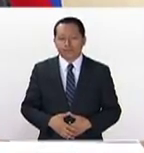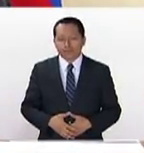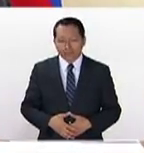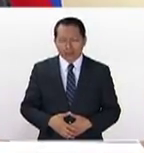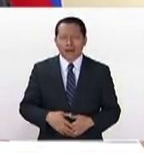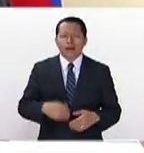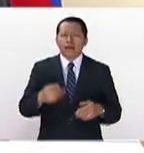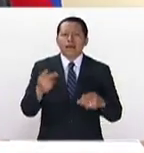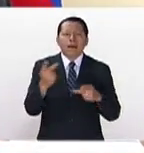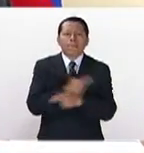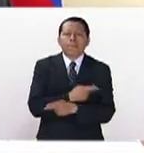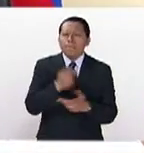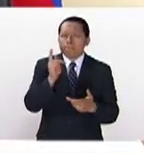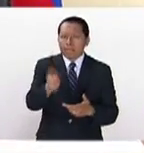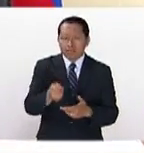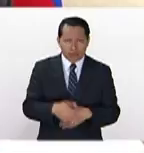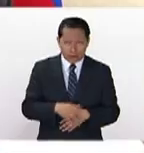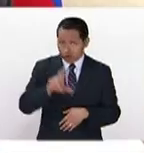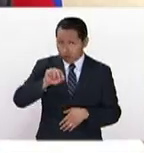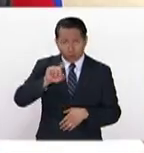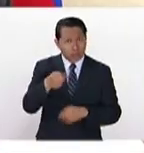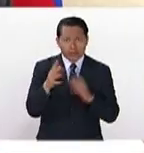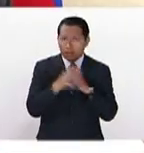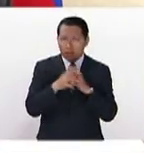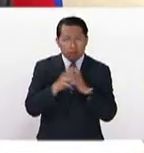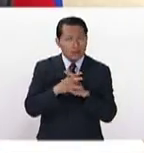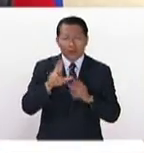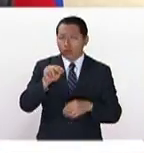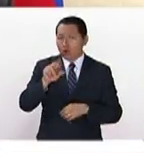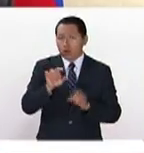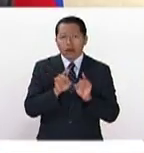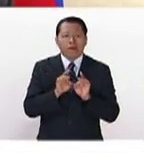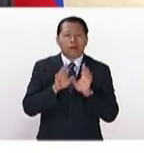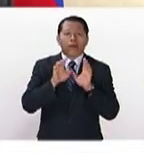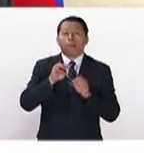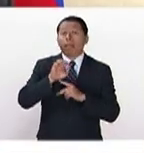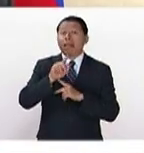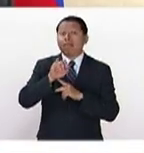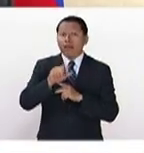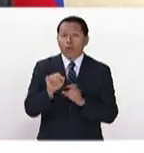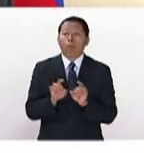¿Qué está pasando aquí? Esto no es una guerra, no es un estallido espontáneo de metano.